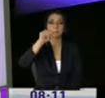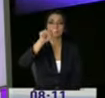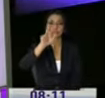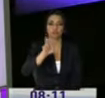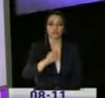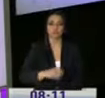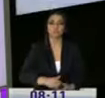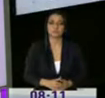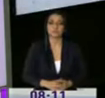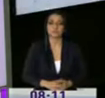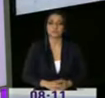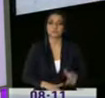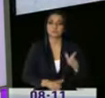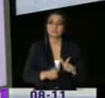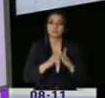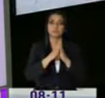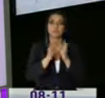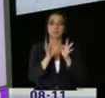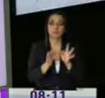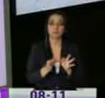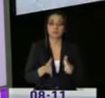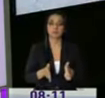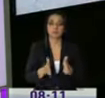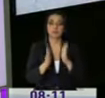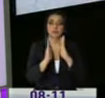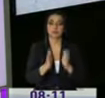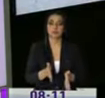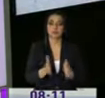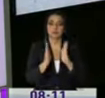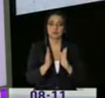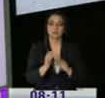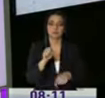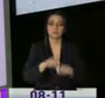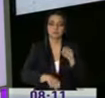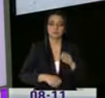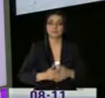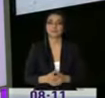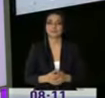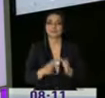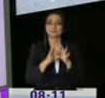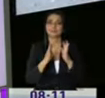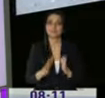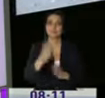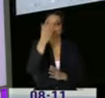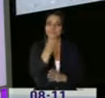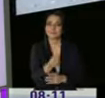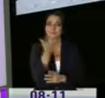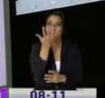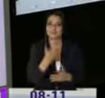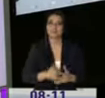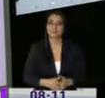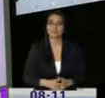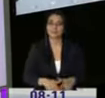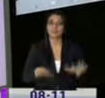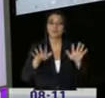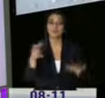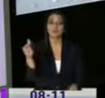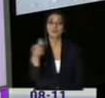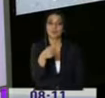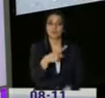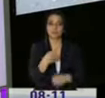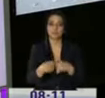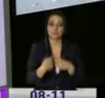vecinos, piden arreglo de la calle que se encuentra en mal estado. Sofía, buenos días. 9 grados centígrados en